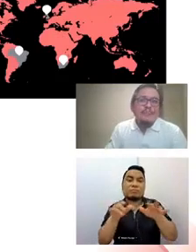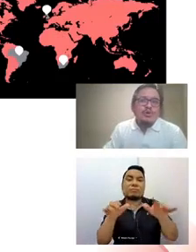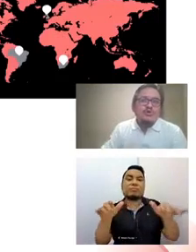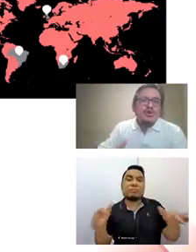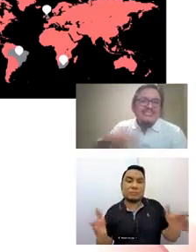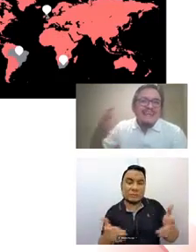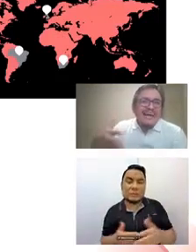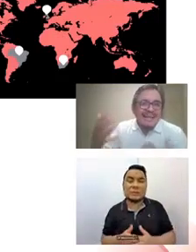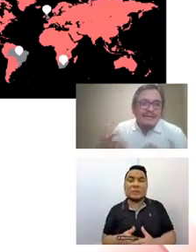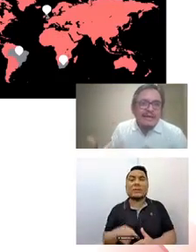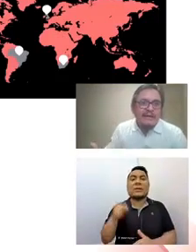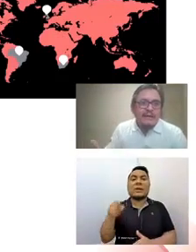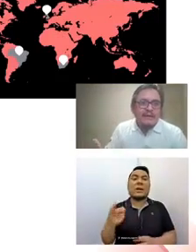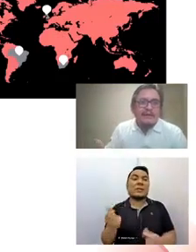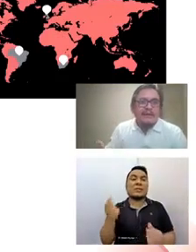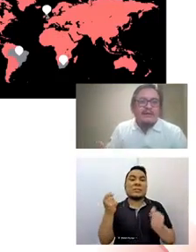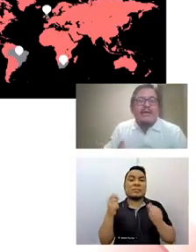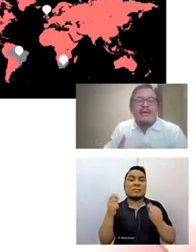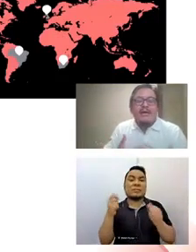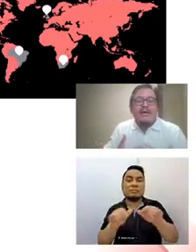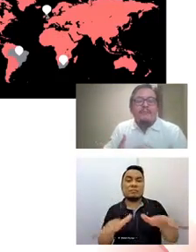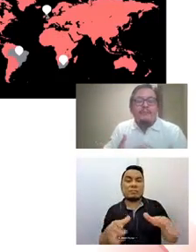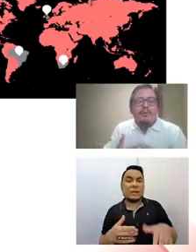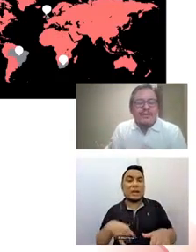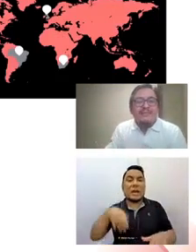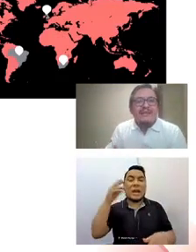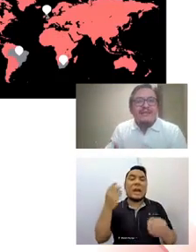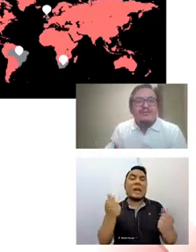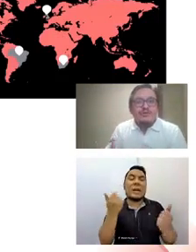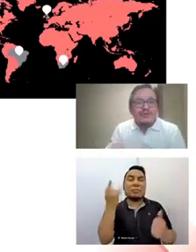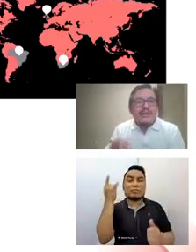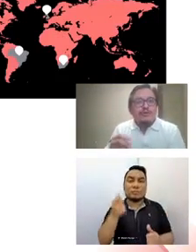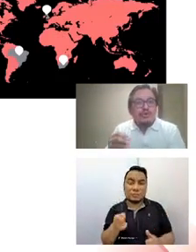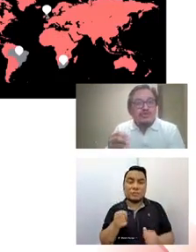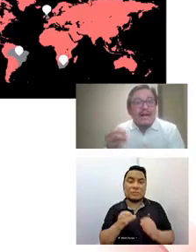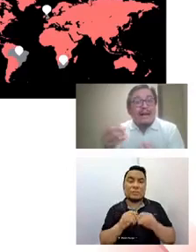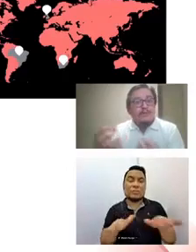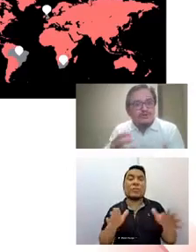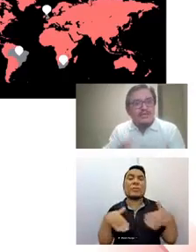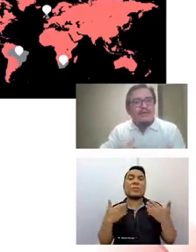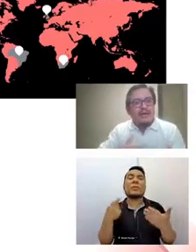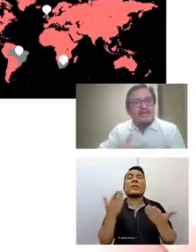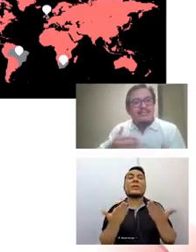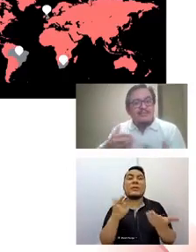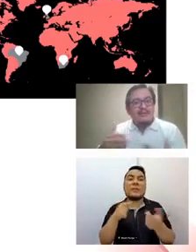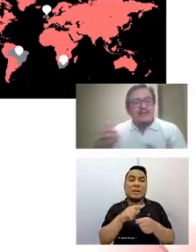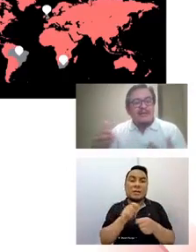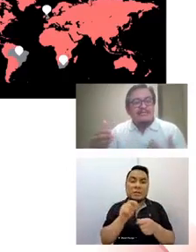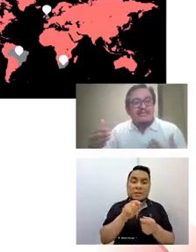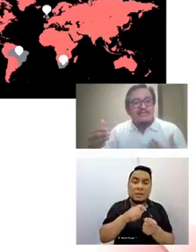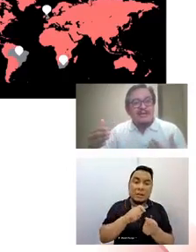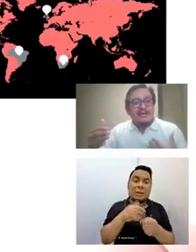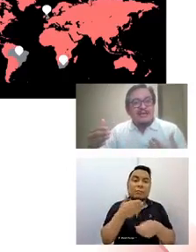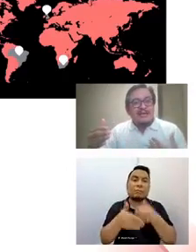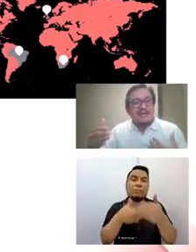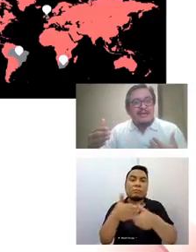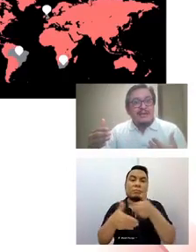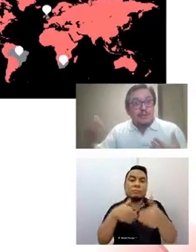reproducirse. Y su velocidad de reproducción es tan alta que pueden sufrir algunos cambios en esas